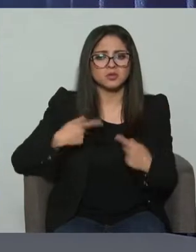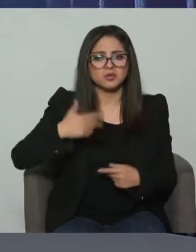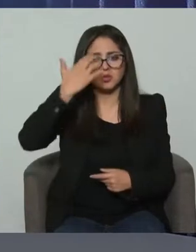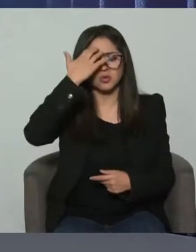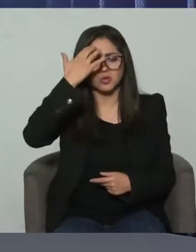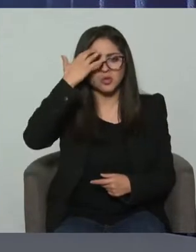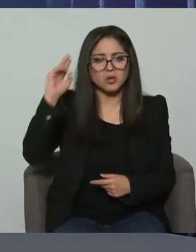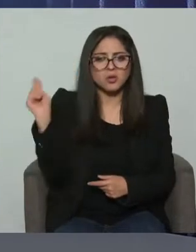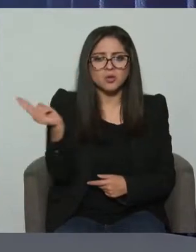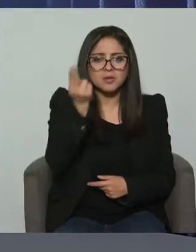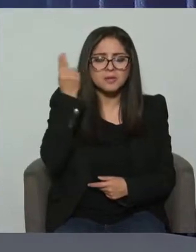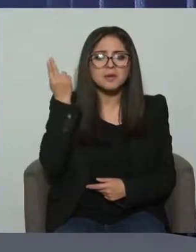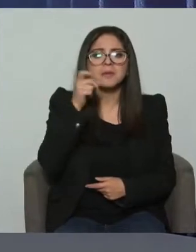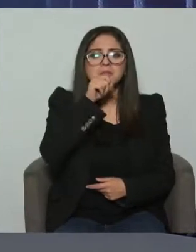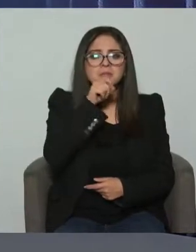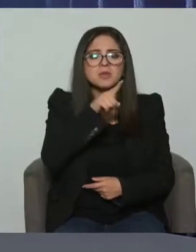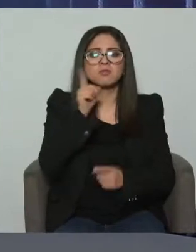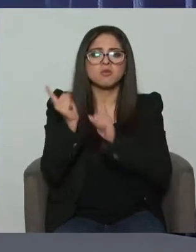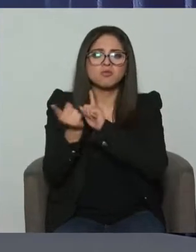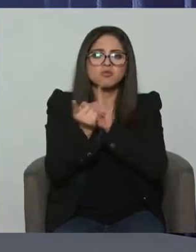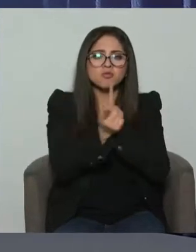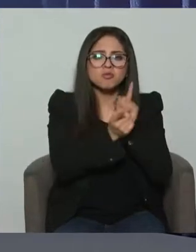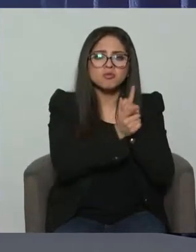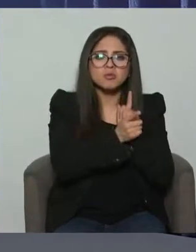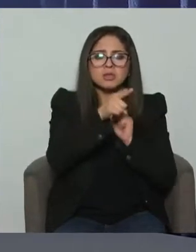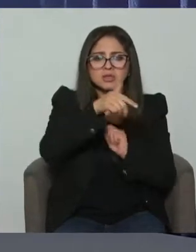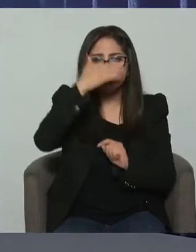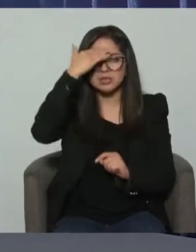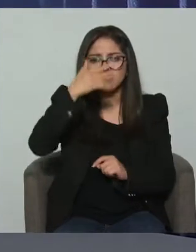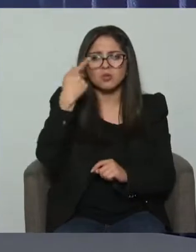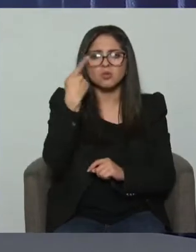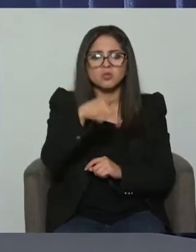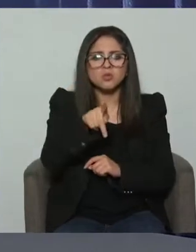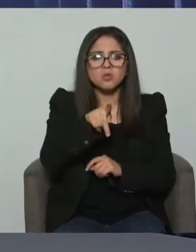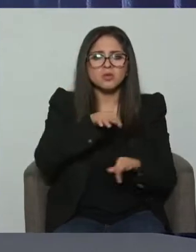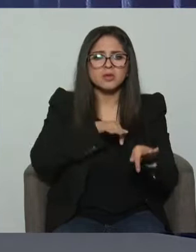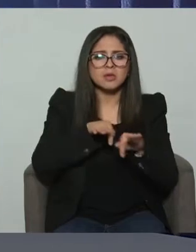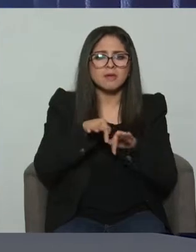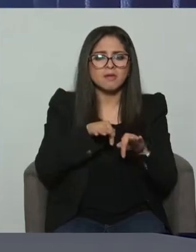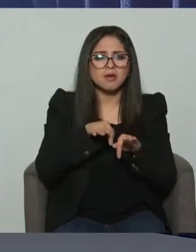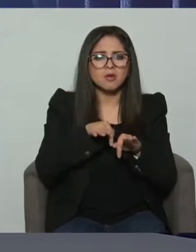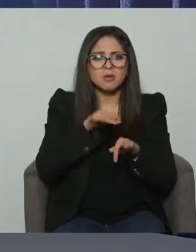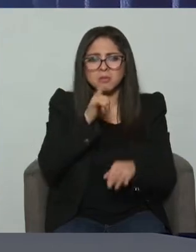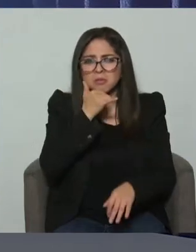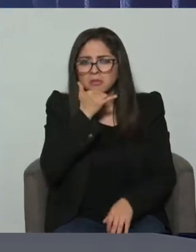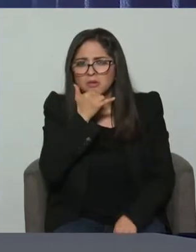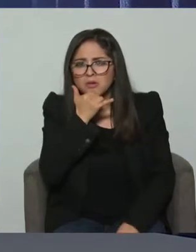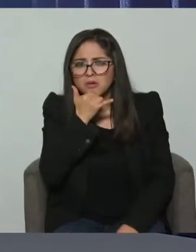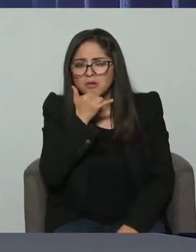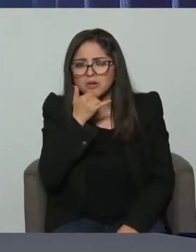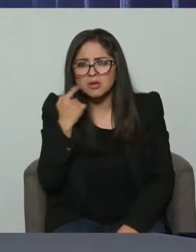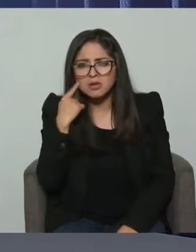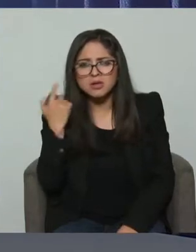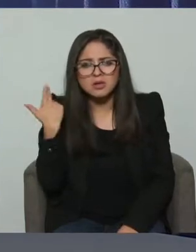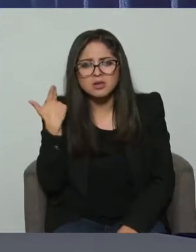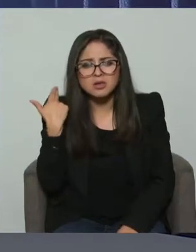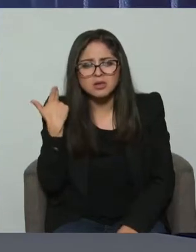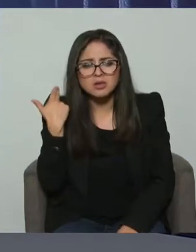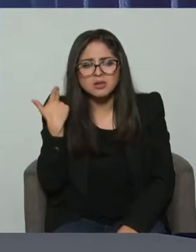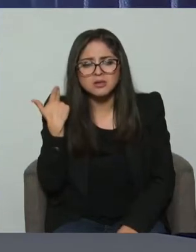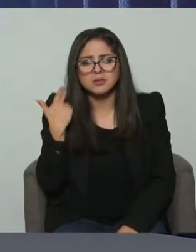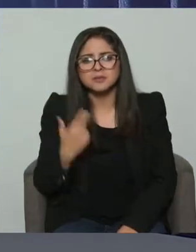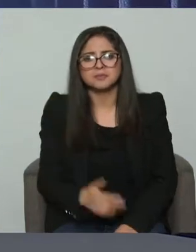hemos visto en diversos círculos, sabemos de tu trayectoria. ¿Me escuchas ahí, Rosaura? Perdón, pero no se oye.